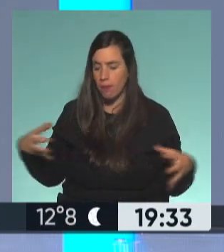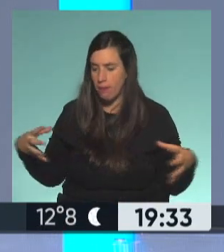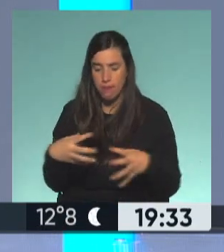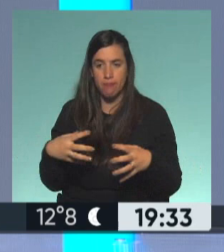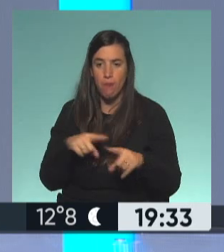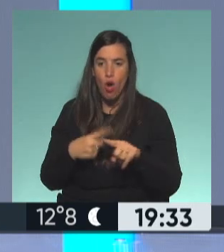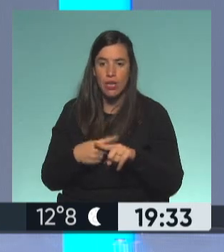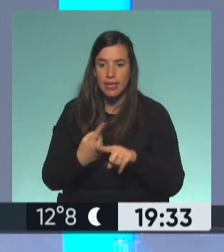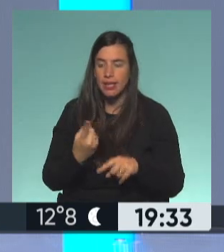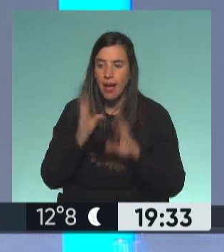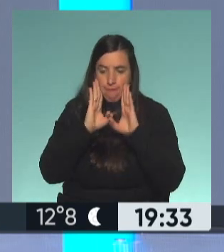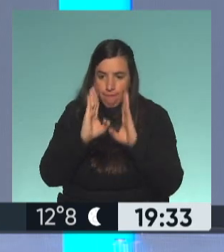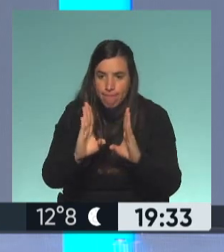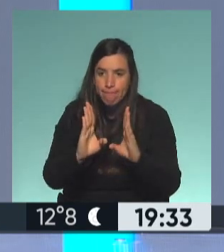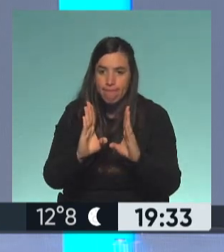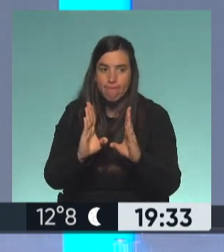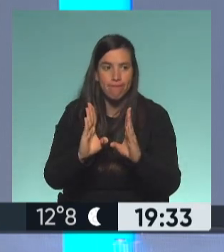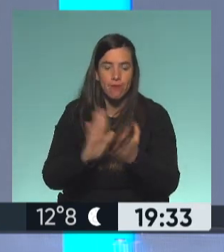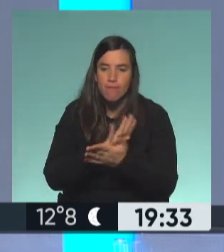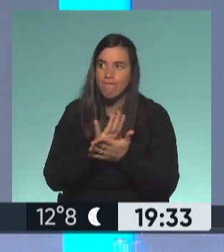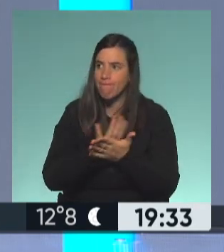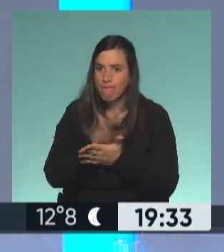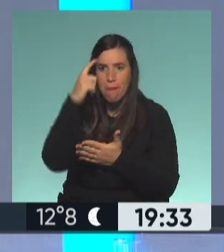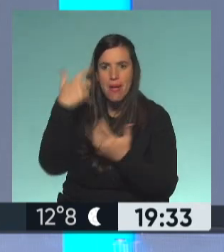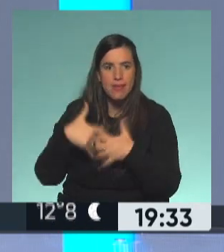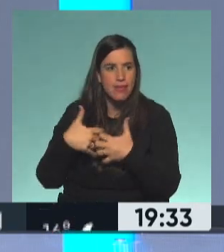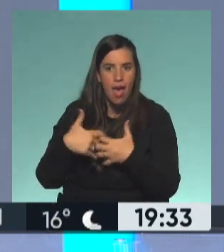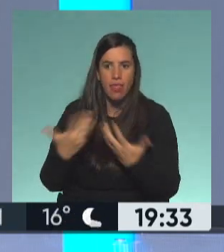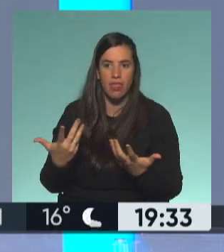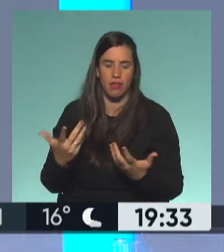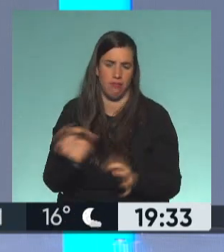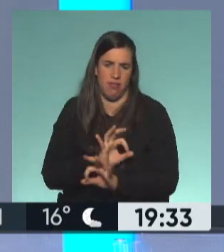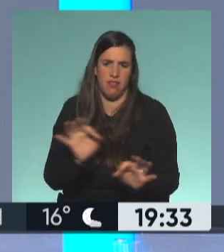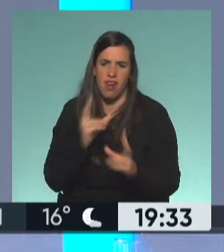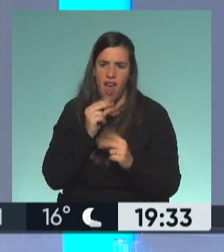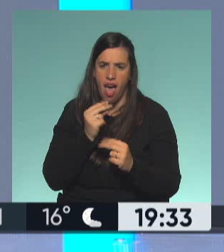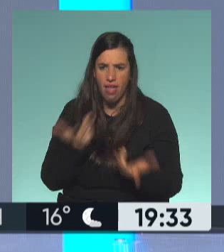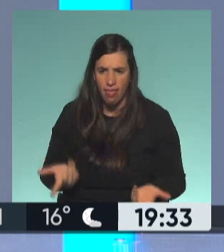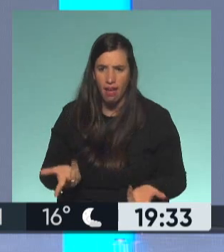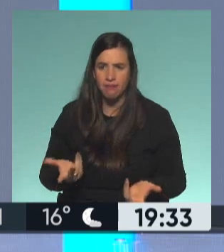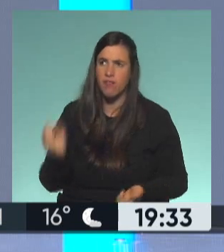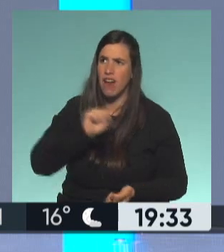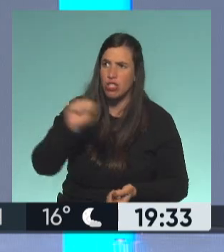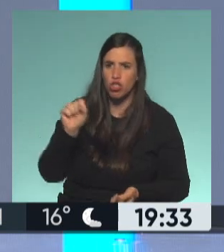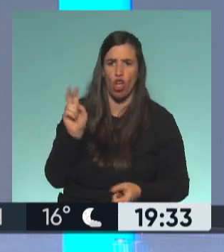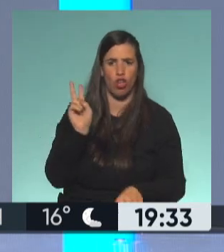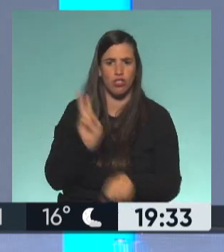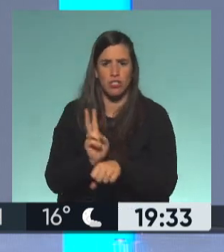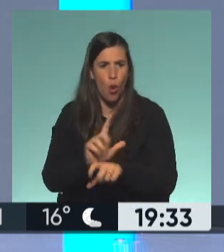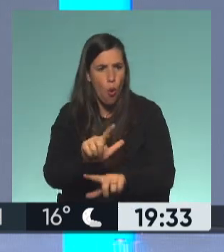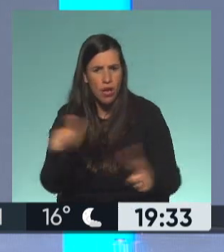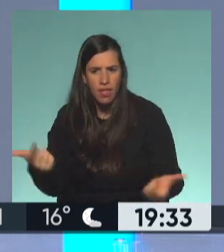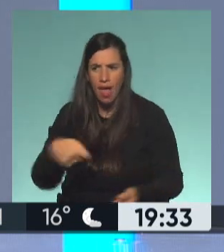escuchando e intentando brindar una respuesta. Inflación, inseguridad, avance del narcotráfico, transformaciones identitarias.